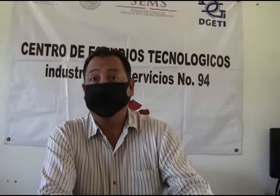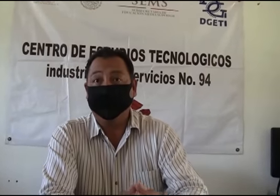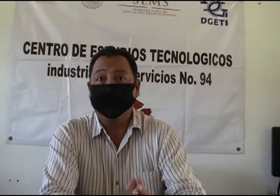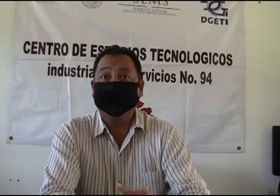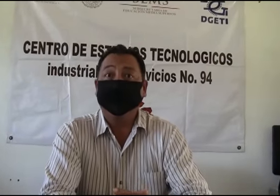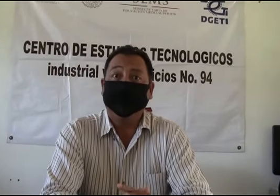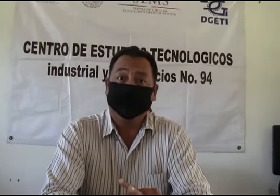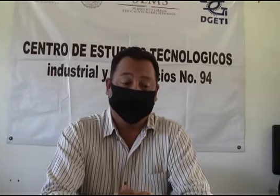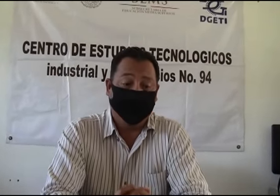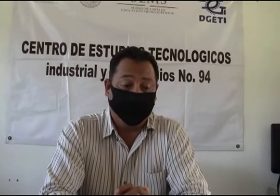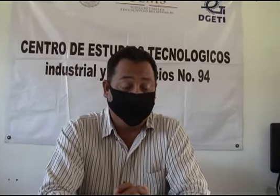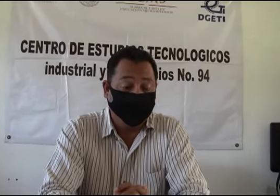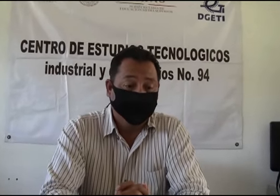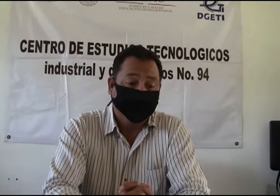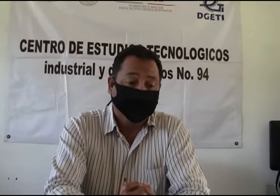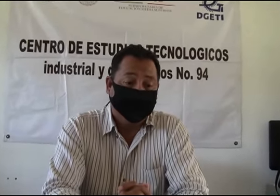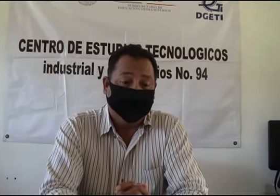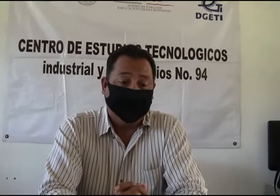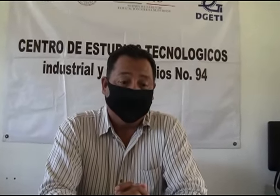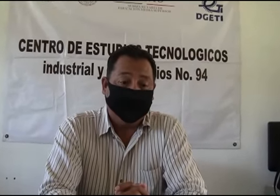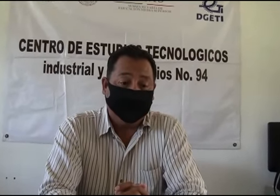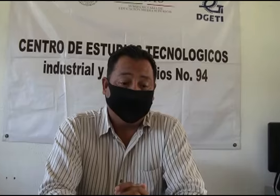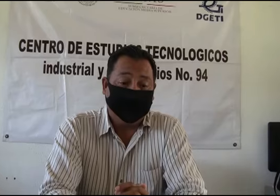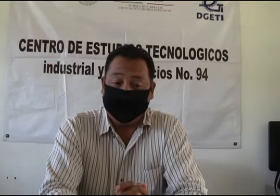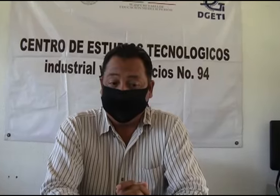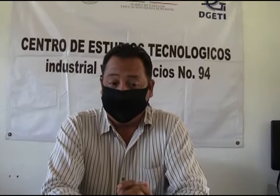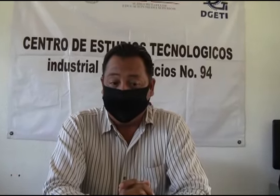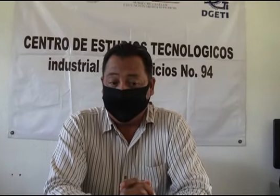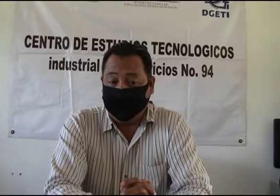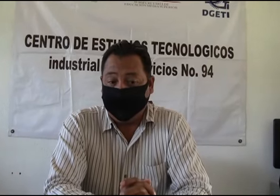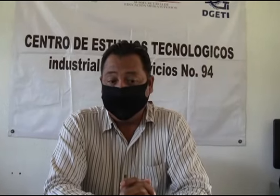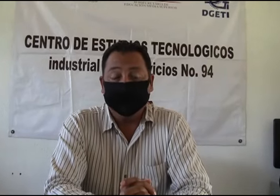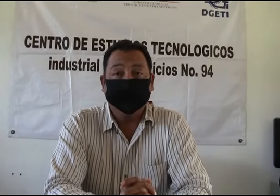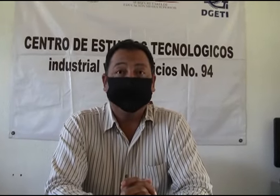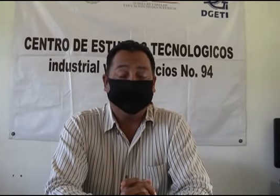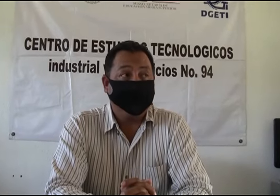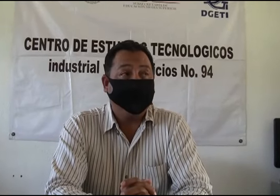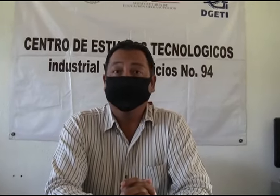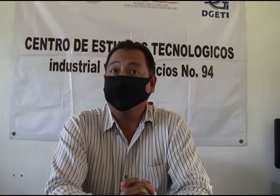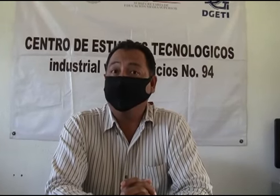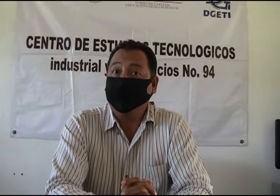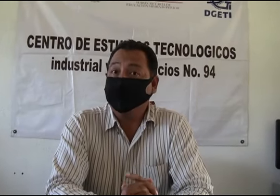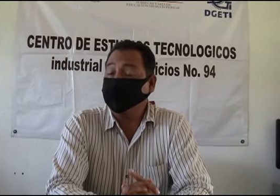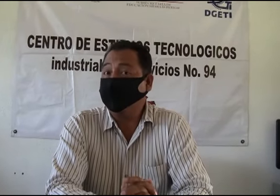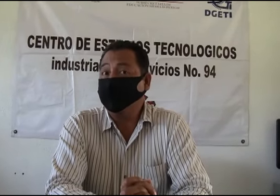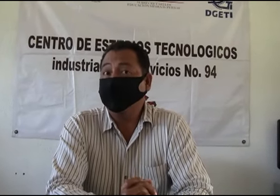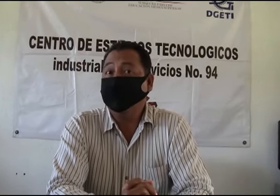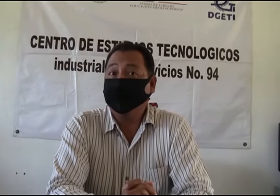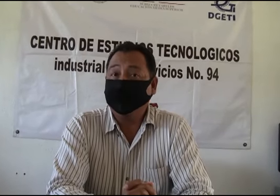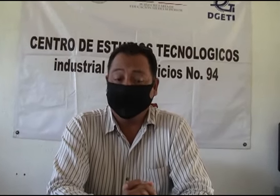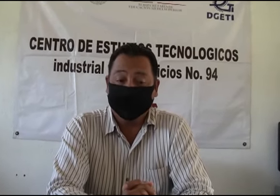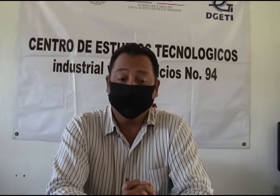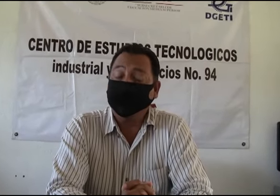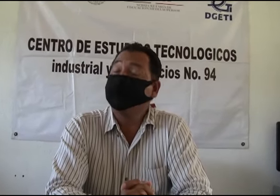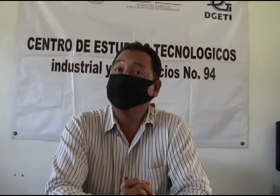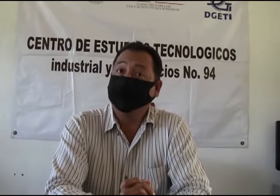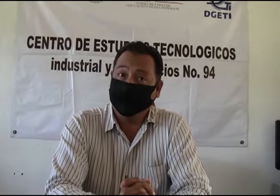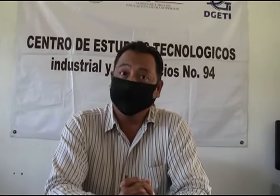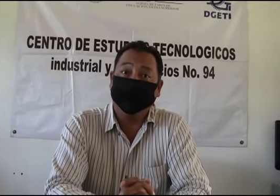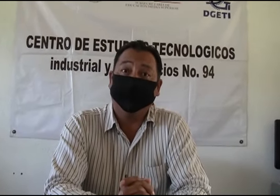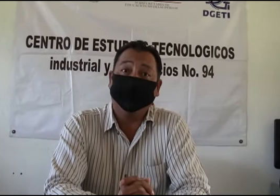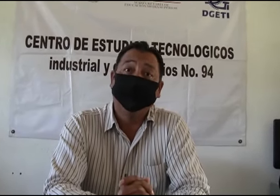al auditorio de este canal 28 y dándoles el saludo y la bienvenida cordial y respetuosa de este